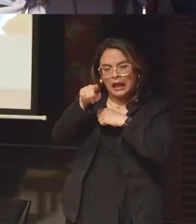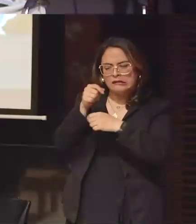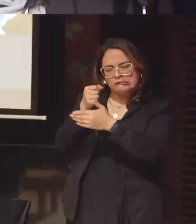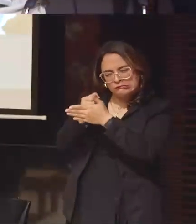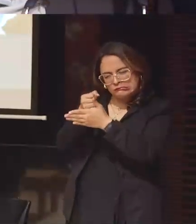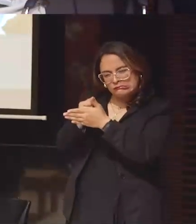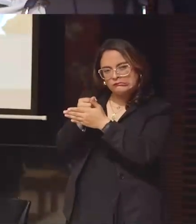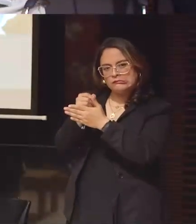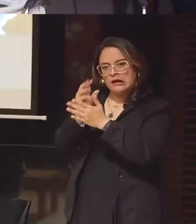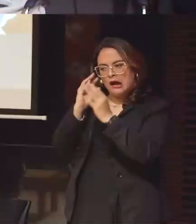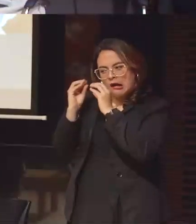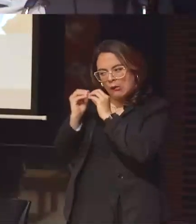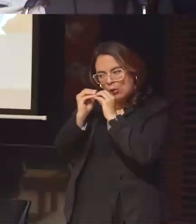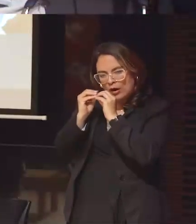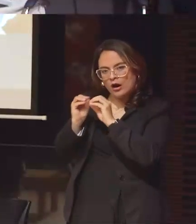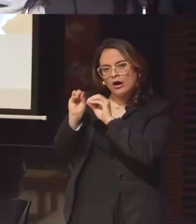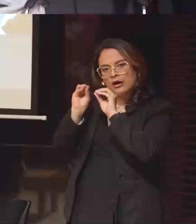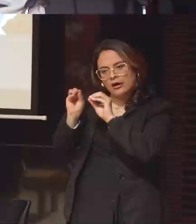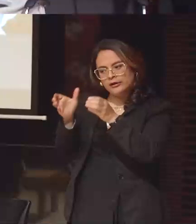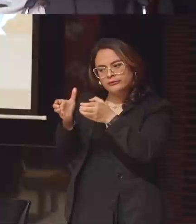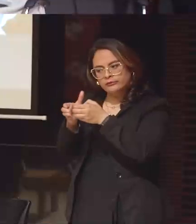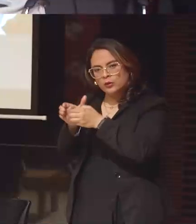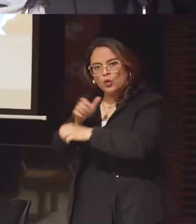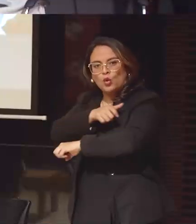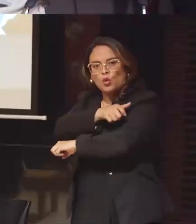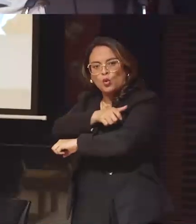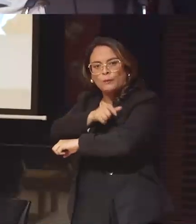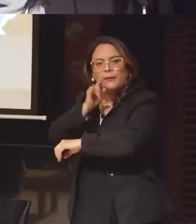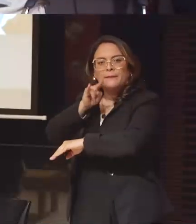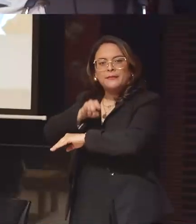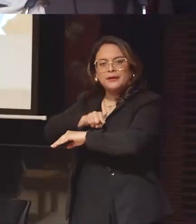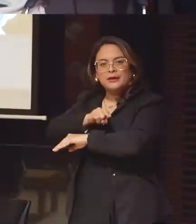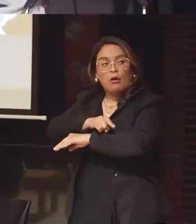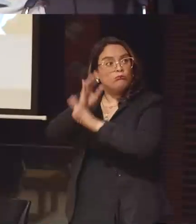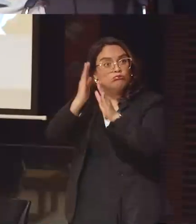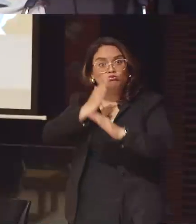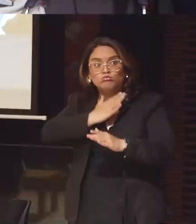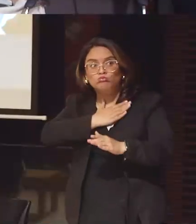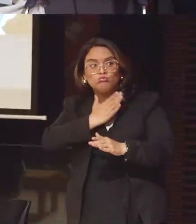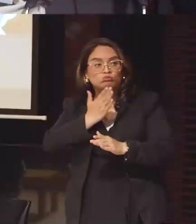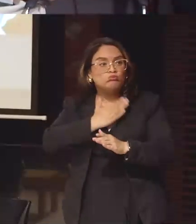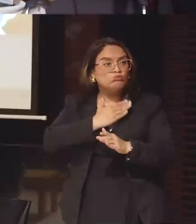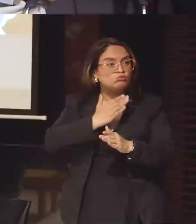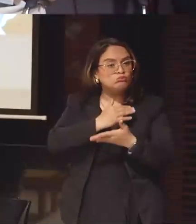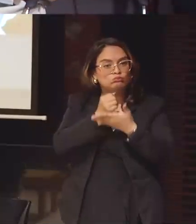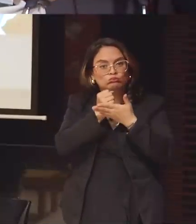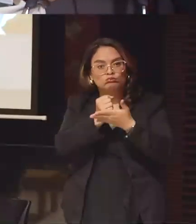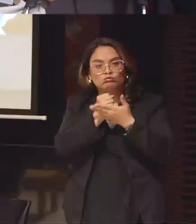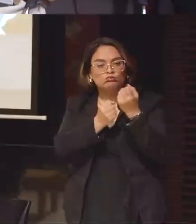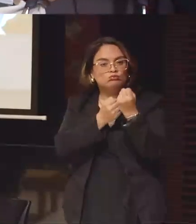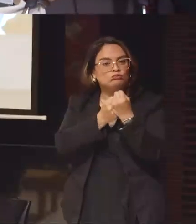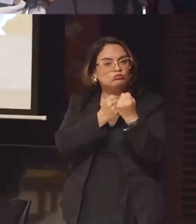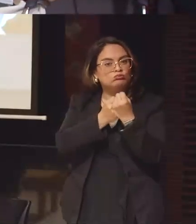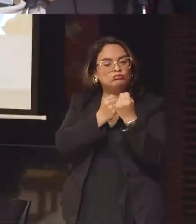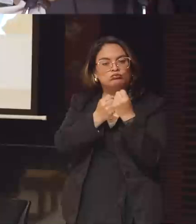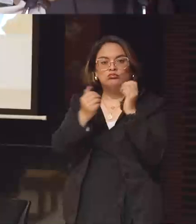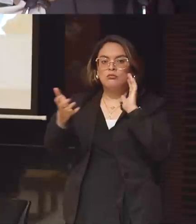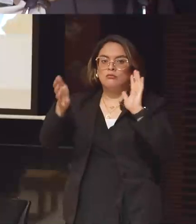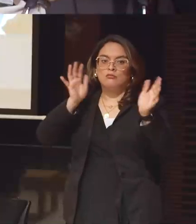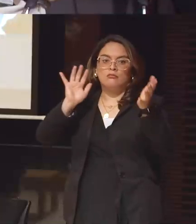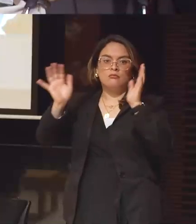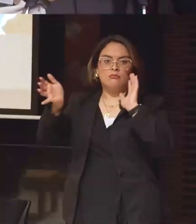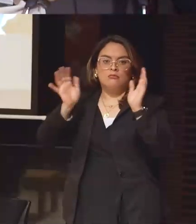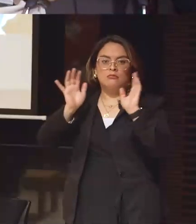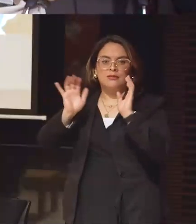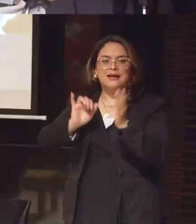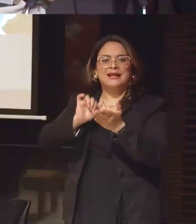detallado, donde hay comités de vigilancia, donde la gente está súper metida en esa conversación. Pero esa conversación no va a ser lo mismo de la